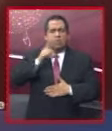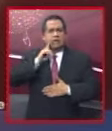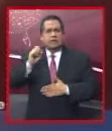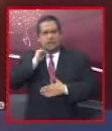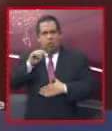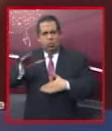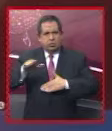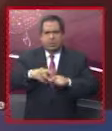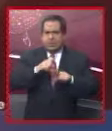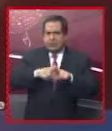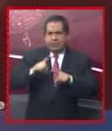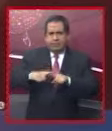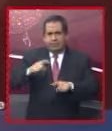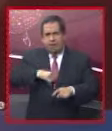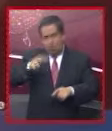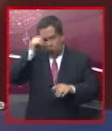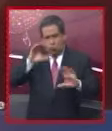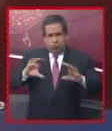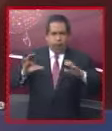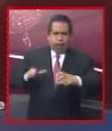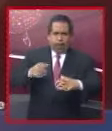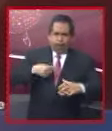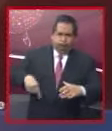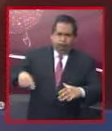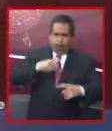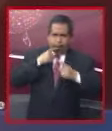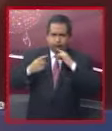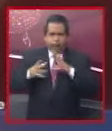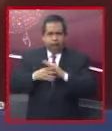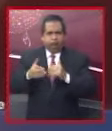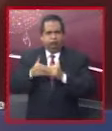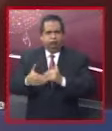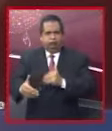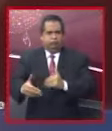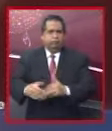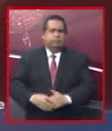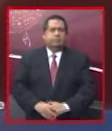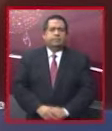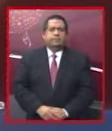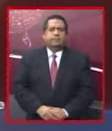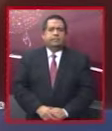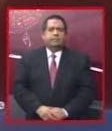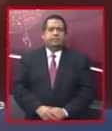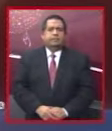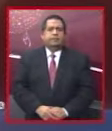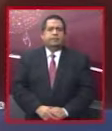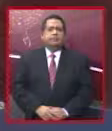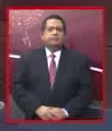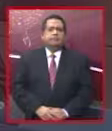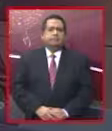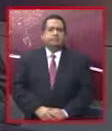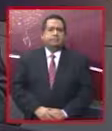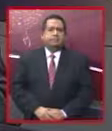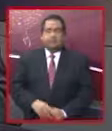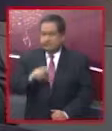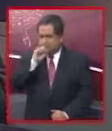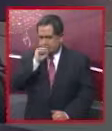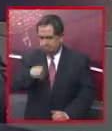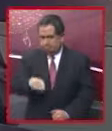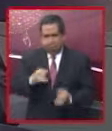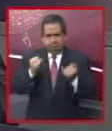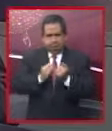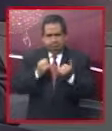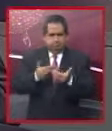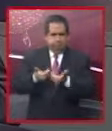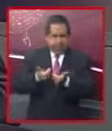senadores, así como los acuerdos de otros órganos de gobierno que se determinen. Y de la misma manera y